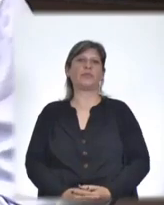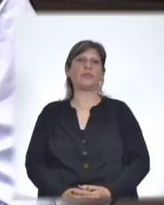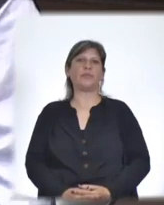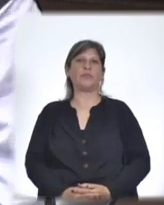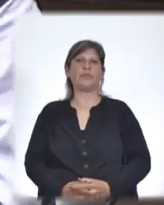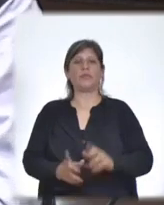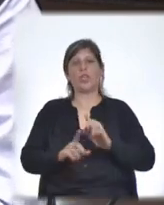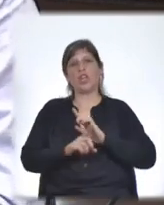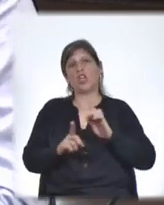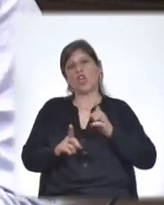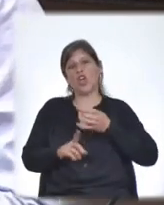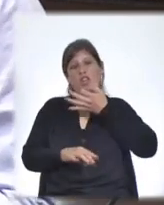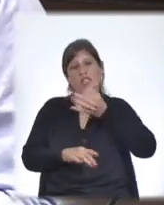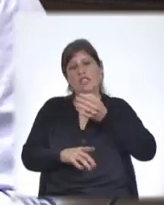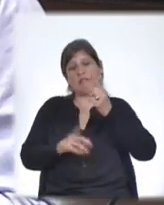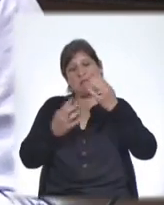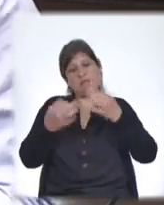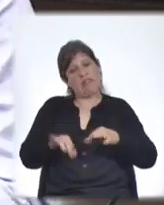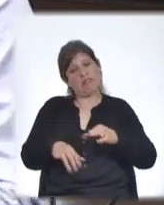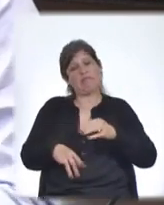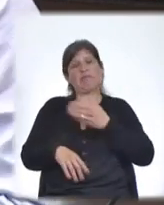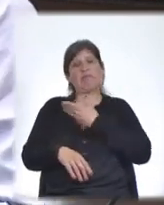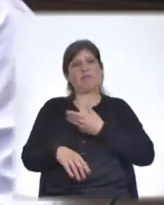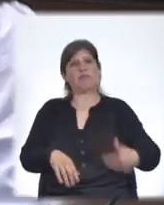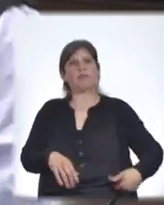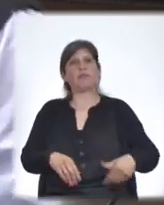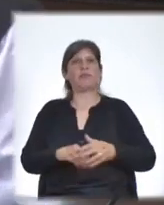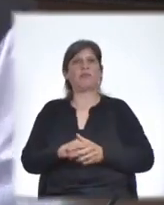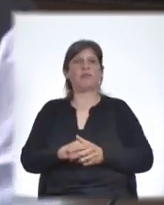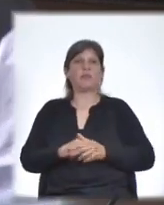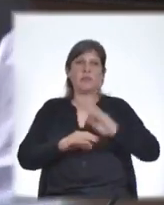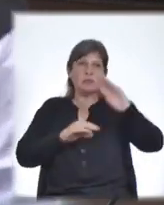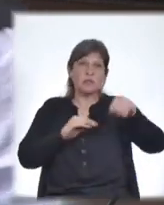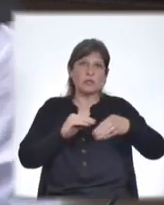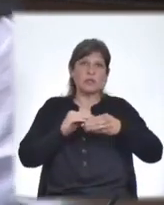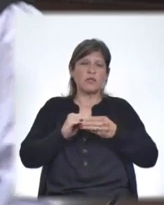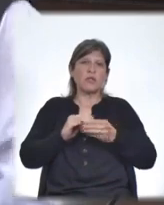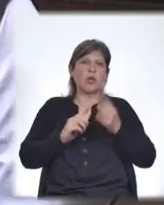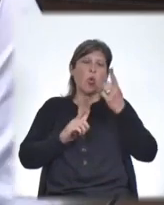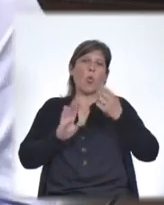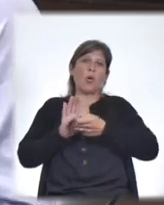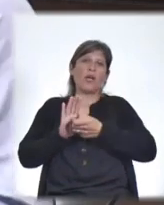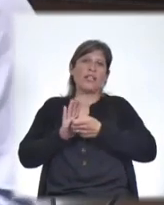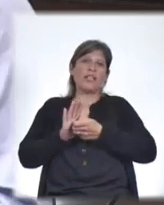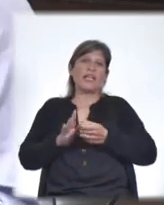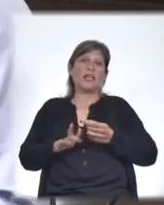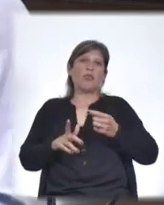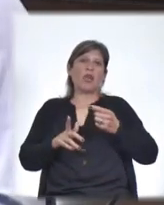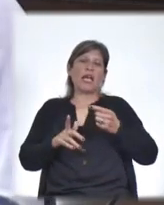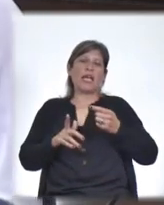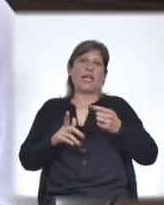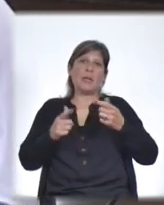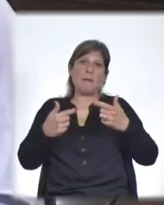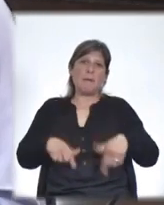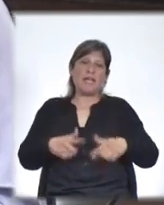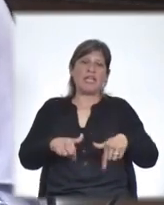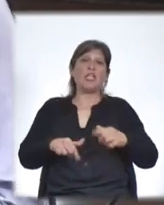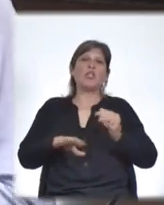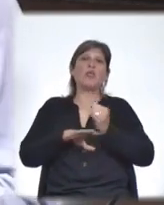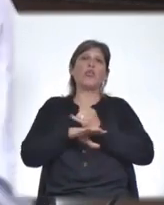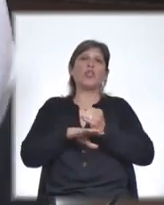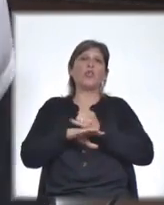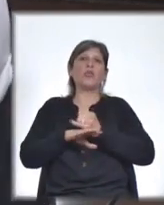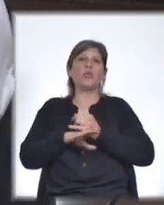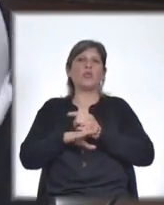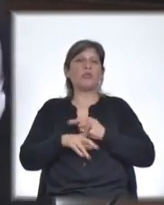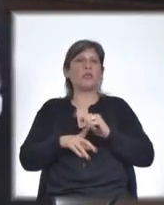no habla bien de este gobierno. Se incorporó un artículo que el señor ministro de Industria